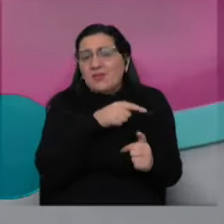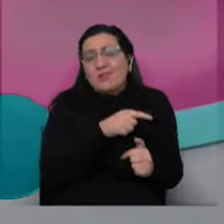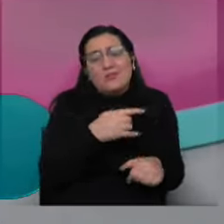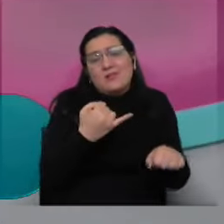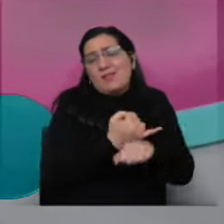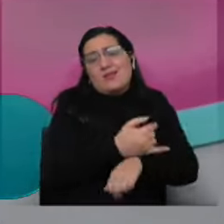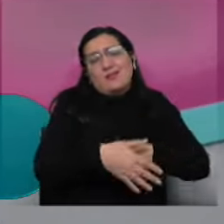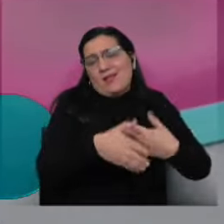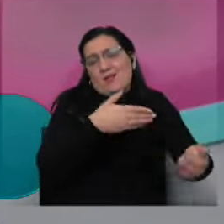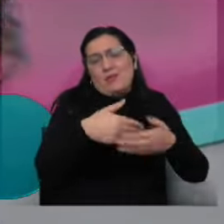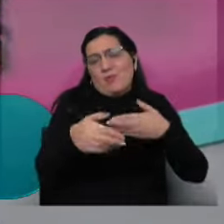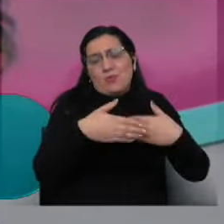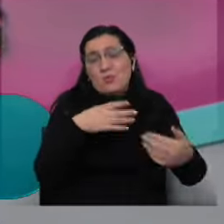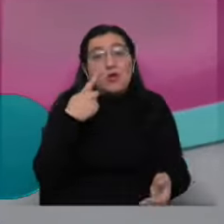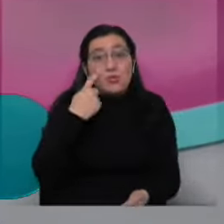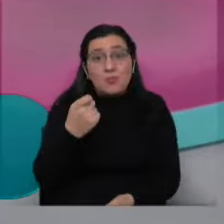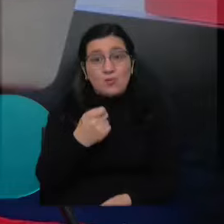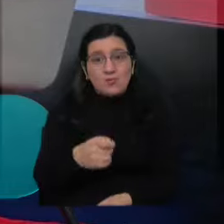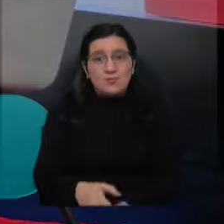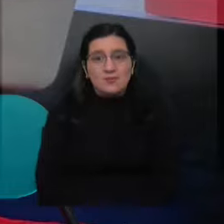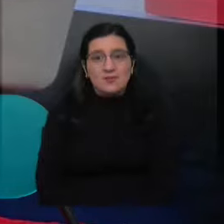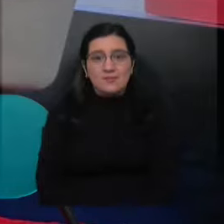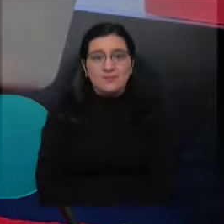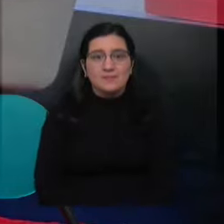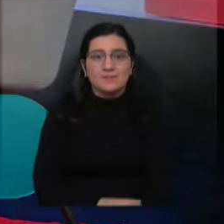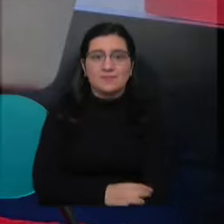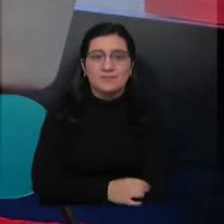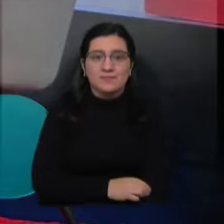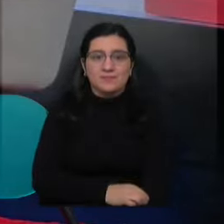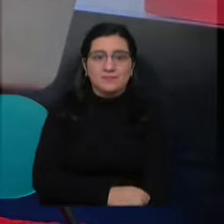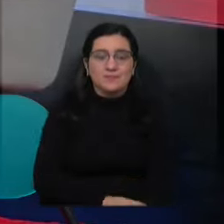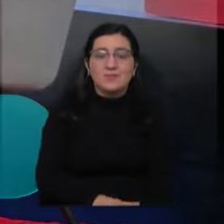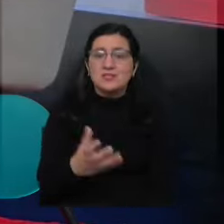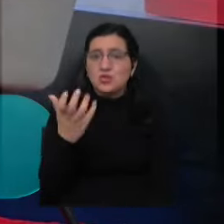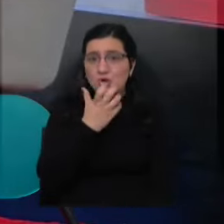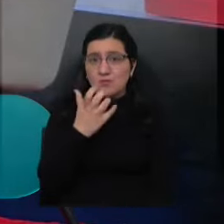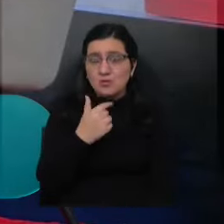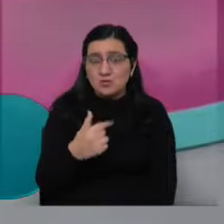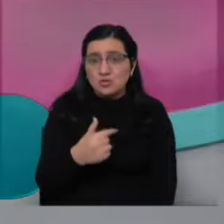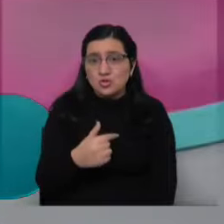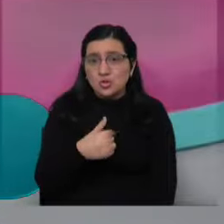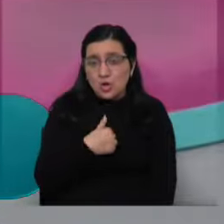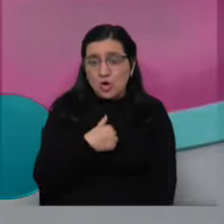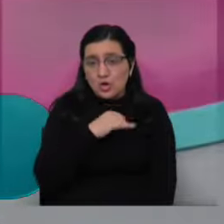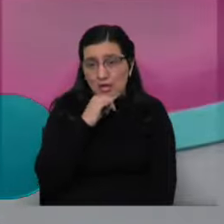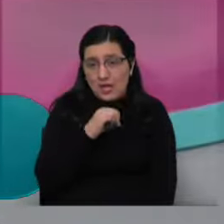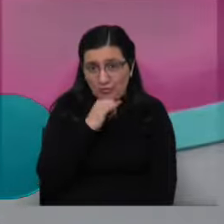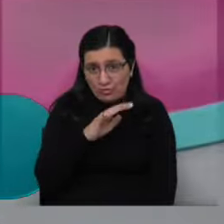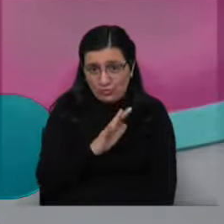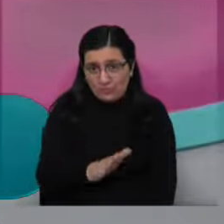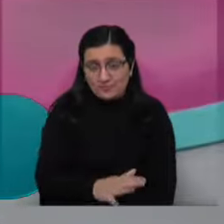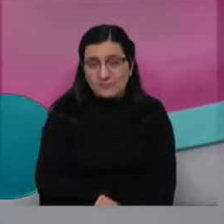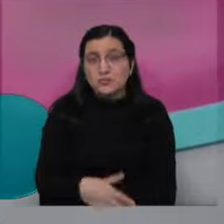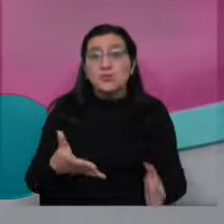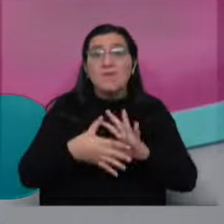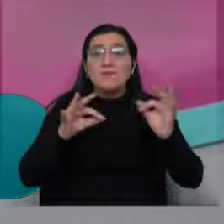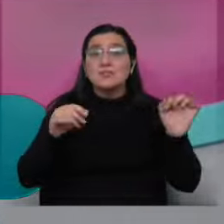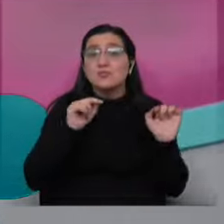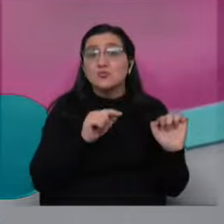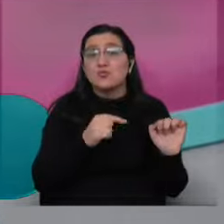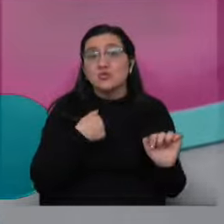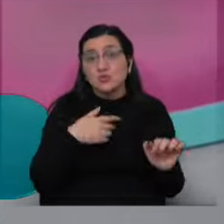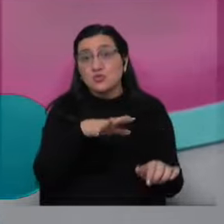igual no Qué linda no nos habíamos dado cuenta Supongo que lo pusieron en el resumen como pero lo pusieron como un homenaje pero es una frase tuya que yo te